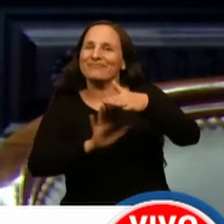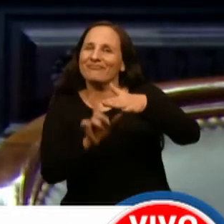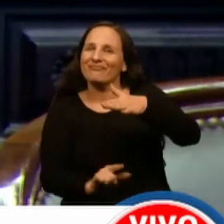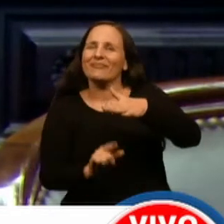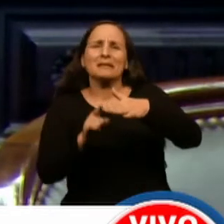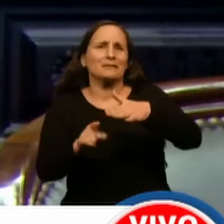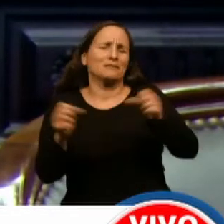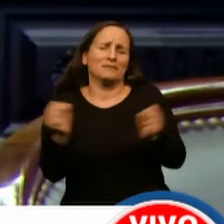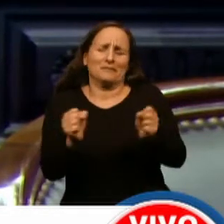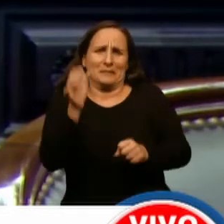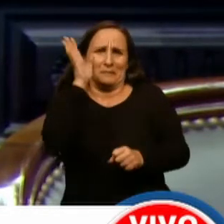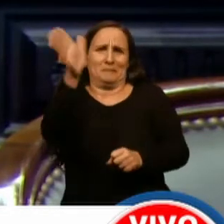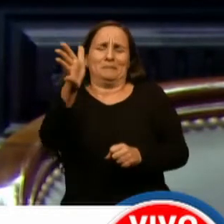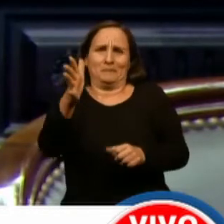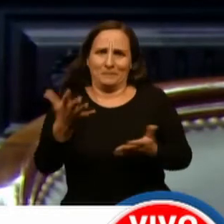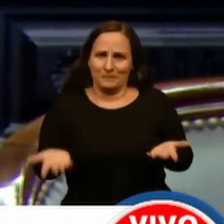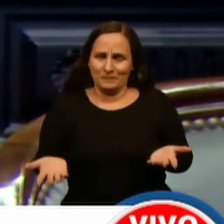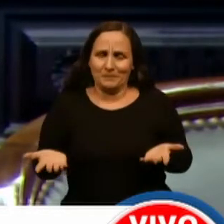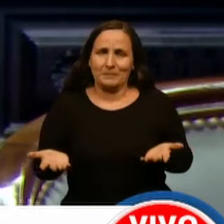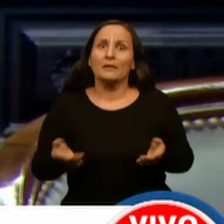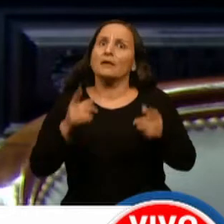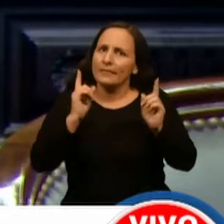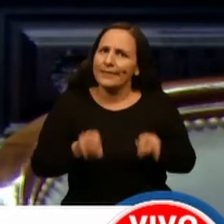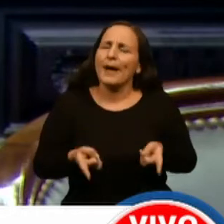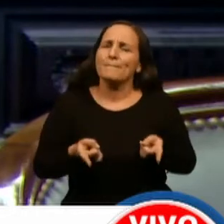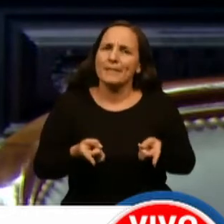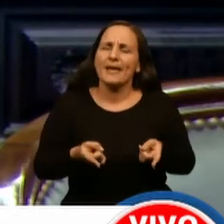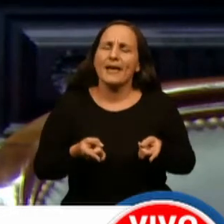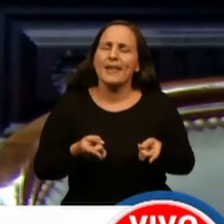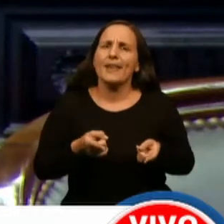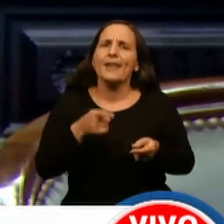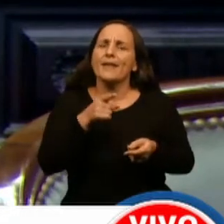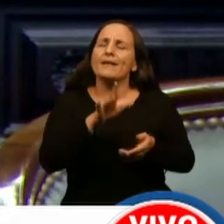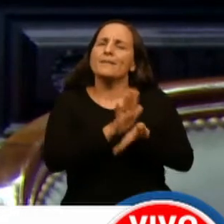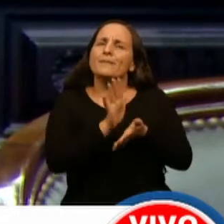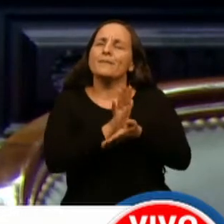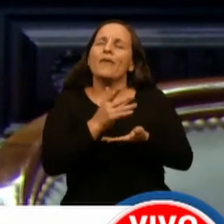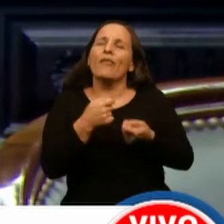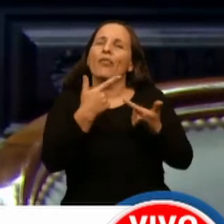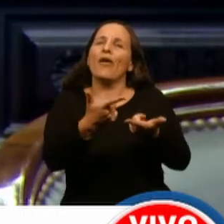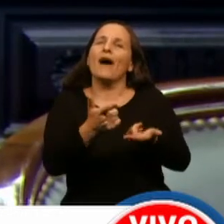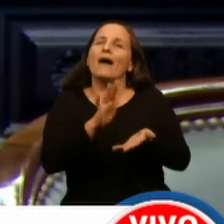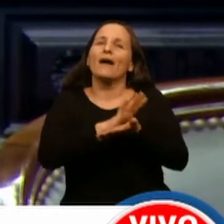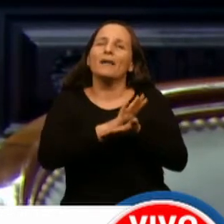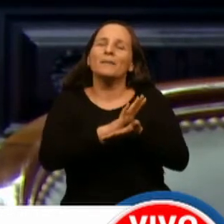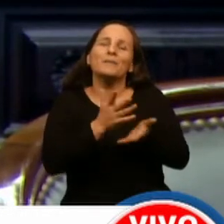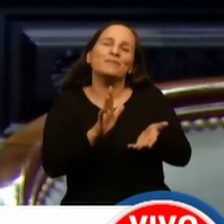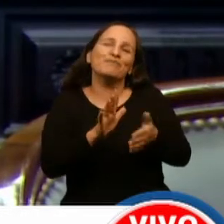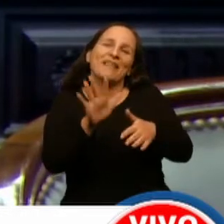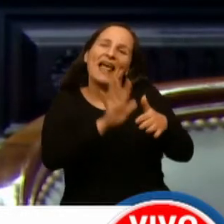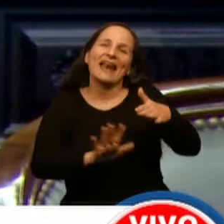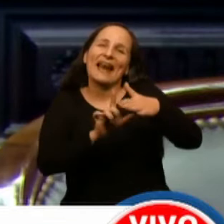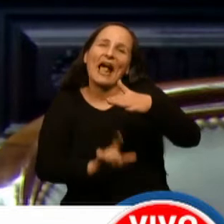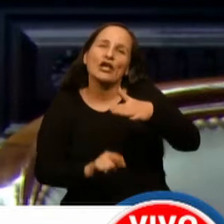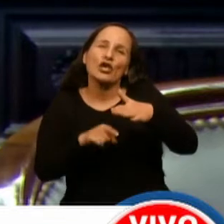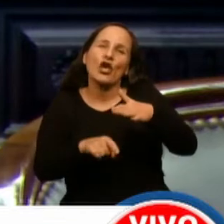extremo innegable, y por otro lado, también un aspecto de justicia retributiva, porque es en esta región del país en